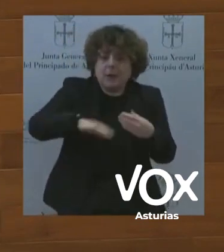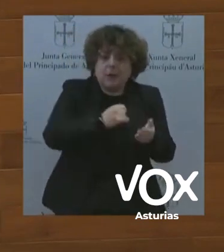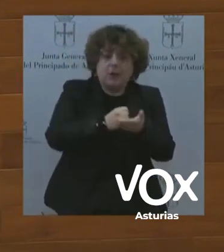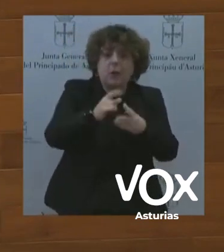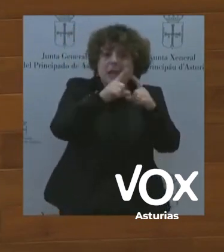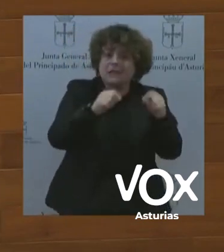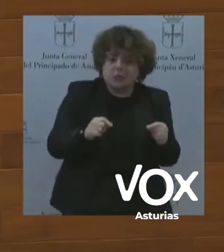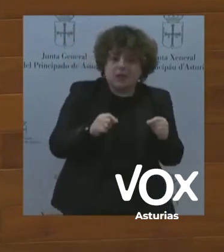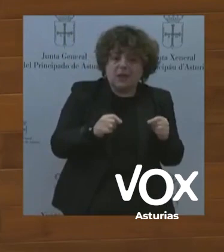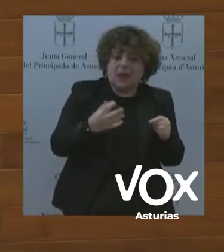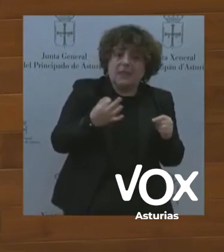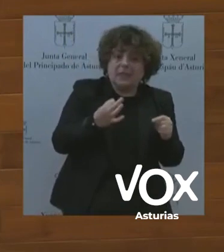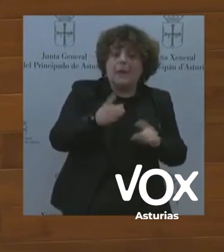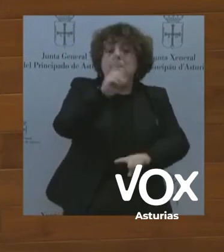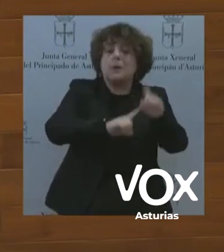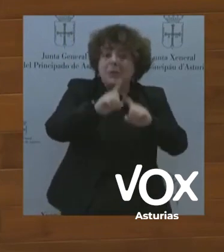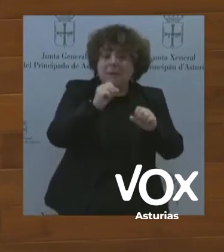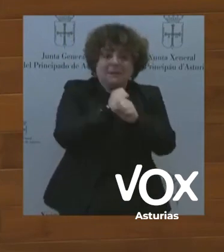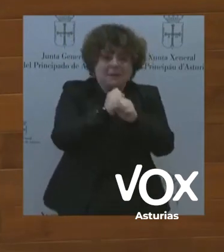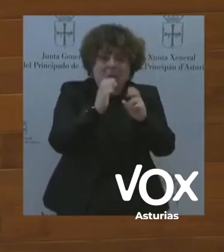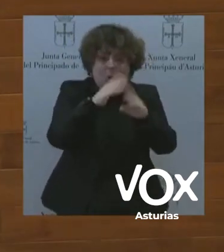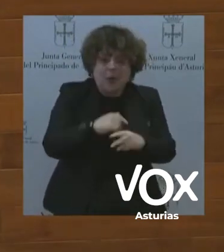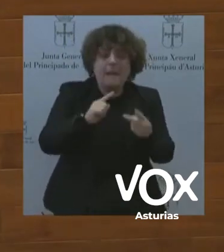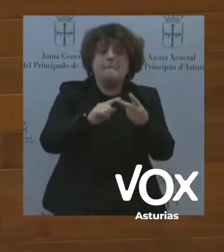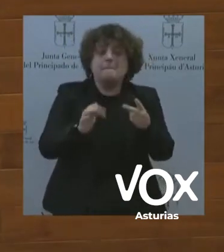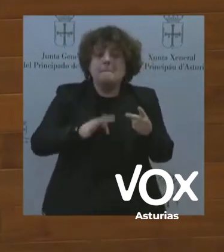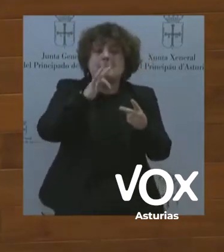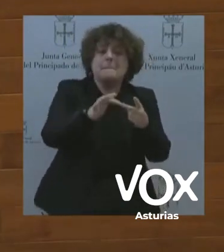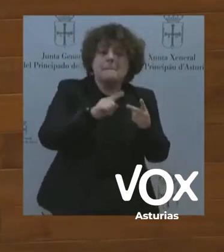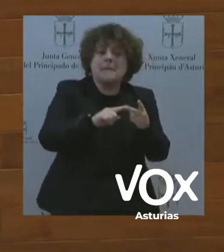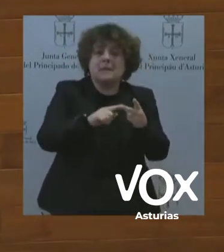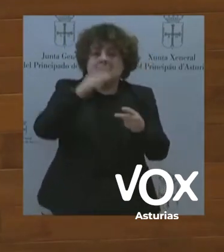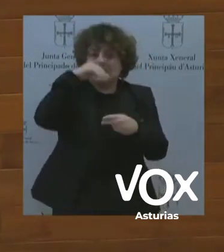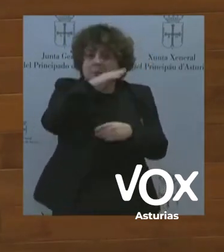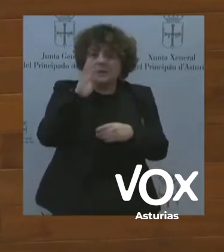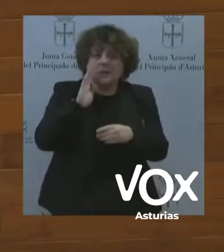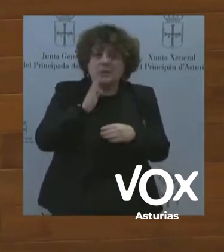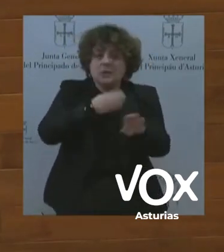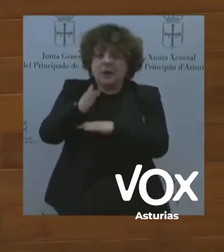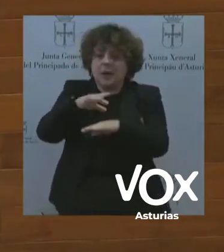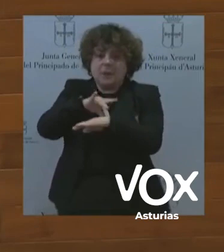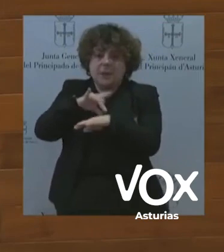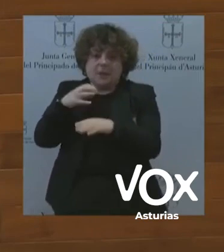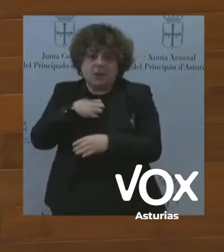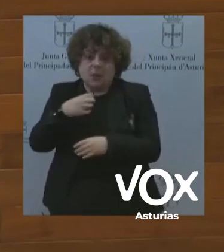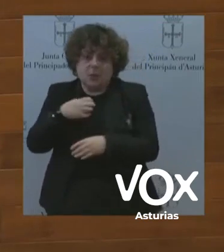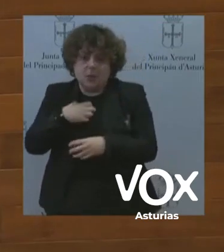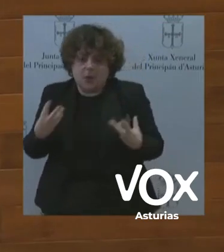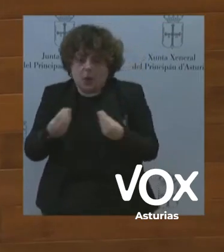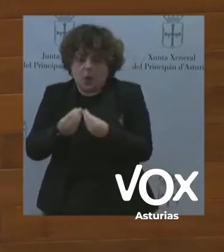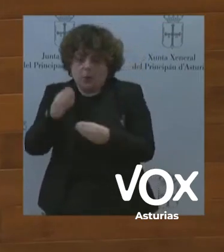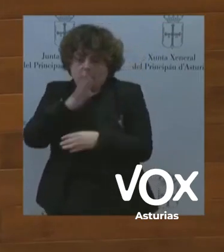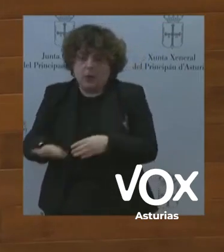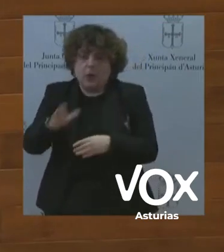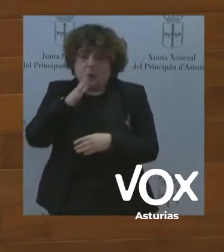desempleo le sumamos que los padres no pueden llevar a sus hijos a un pediatra? Porque no lo hay. ¿Quién va a animarse a tener hijos si ya está viviendo en Asturias, pero fuera